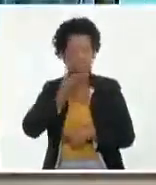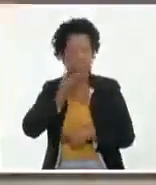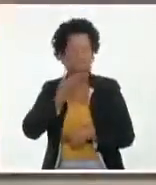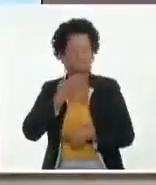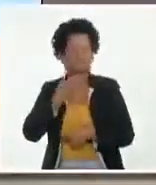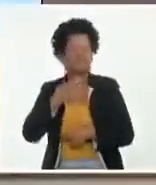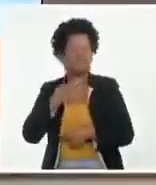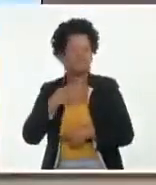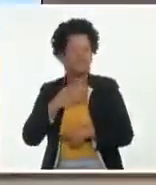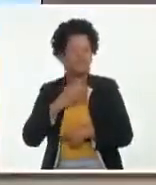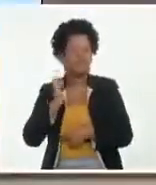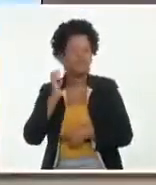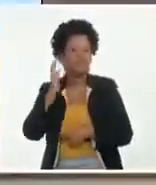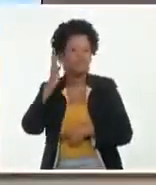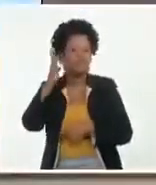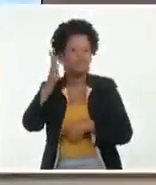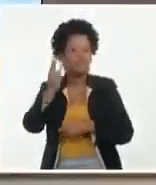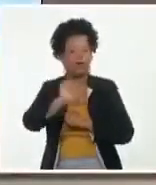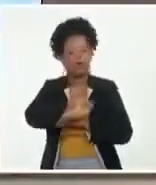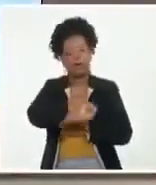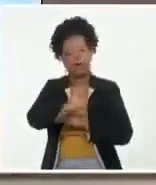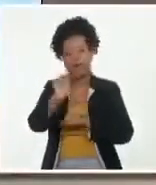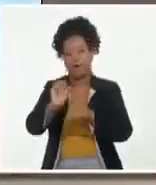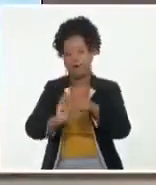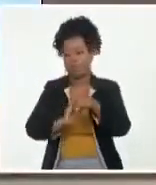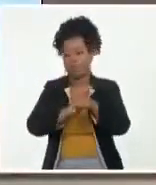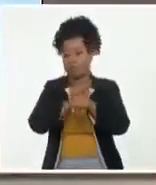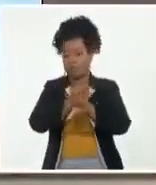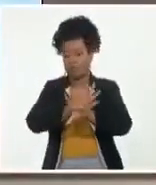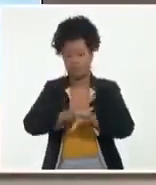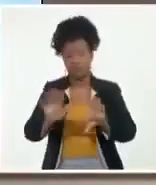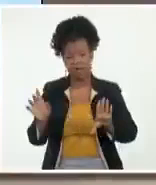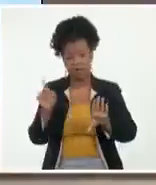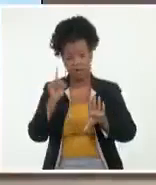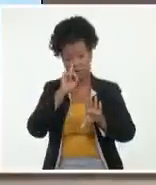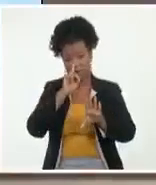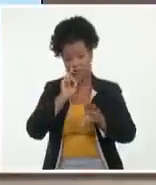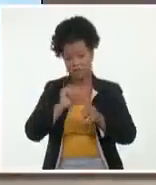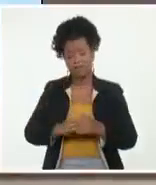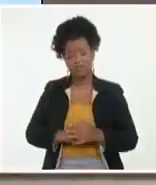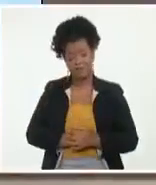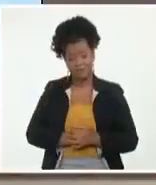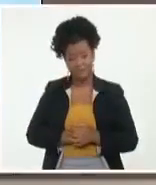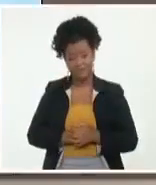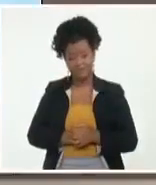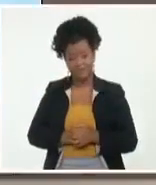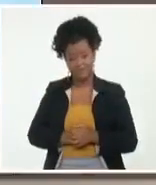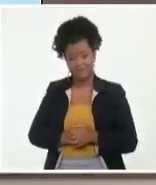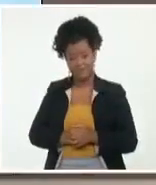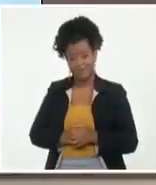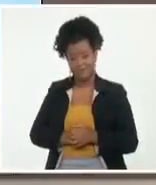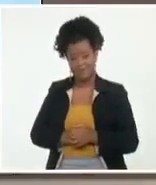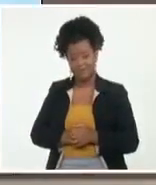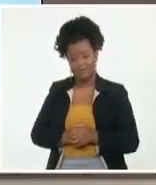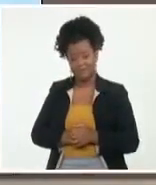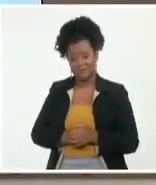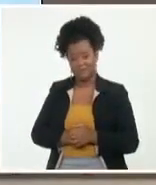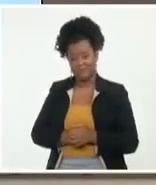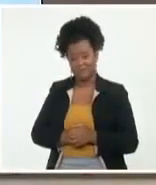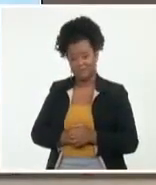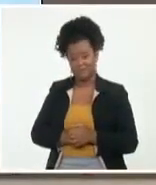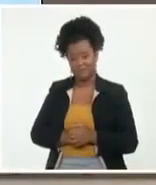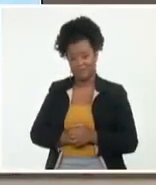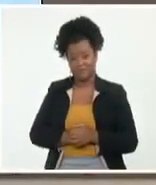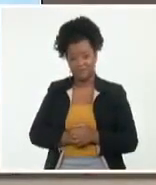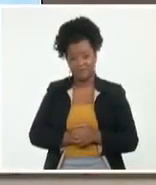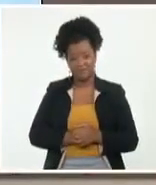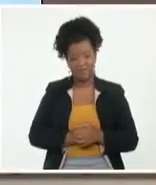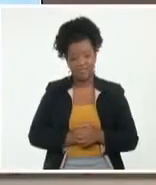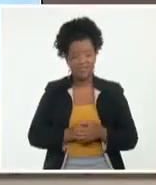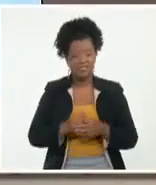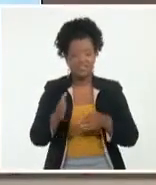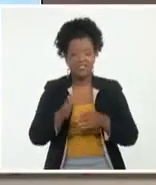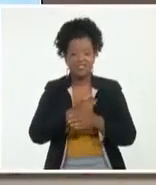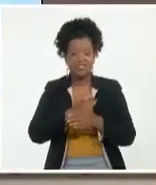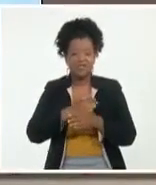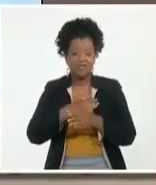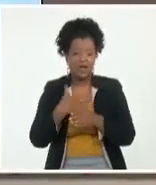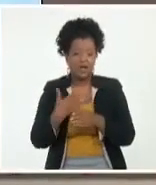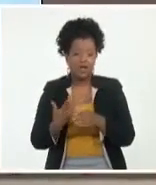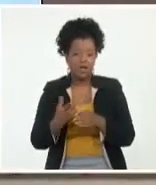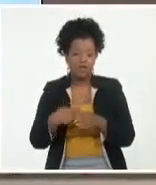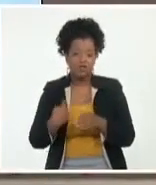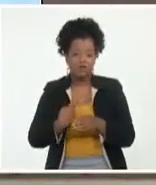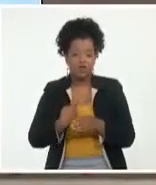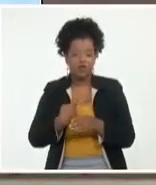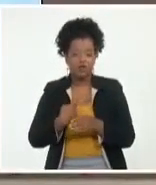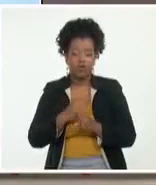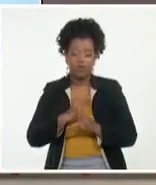de vencer a la COVID-19. Incluso me atrevería a decir que este es más bien no solo la esperanza, sino el sueño